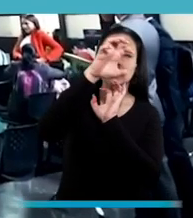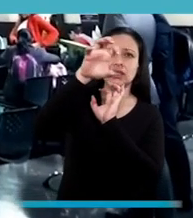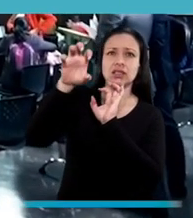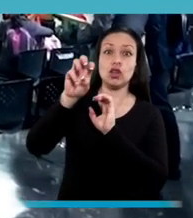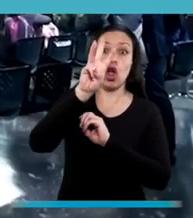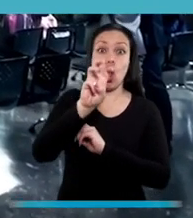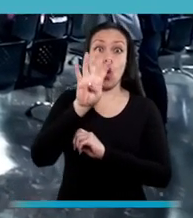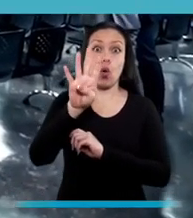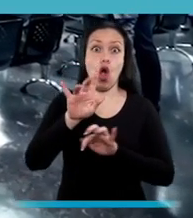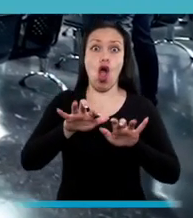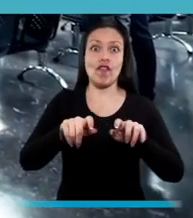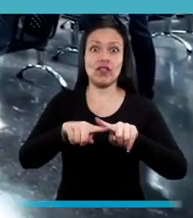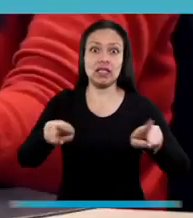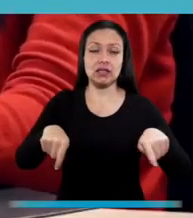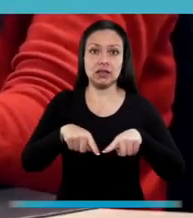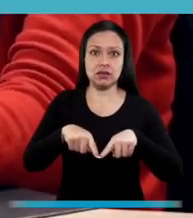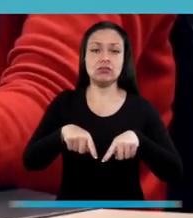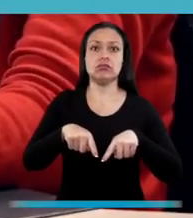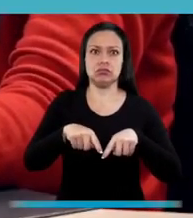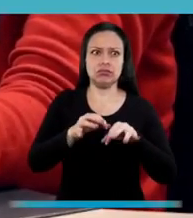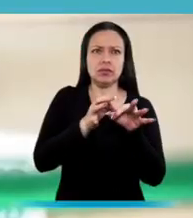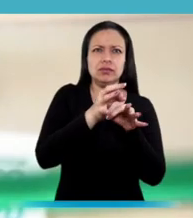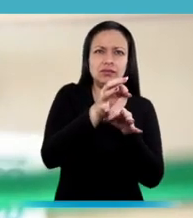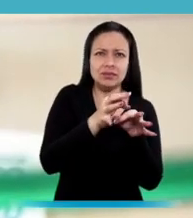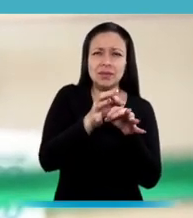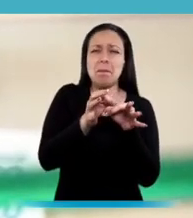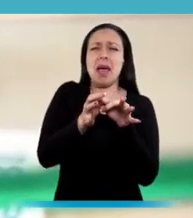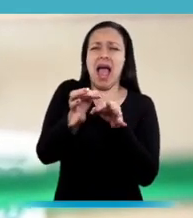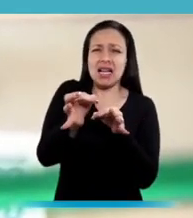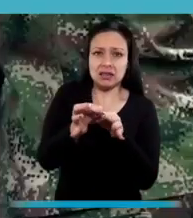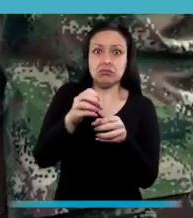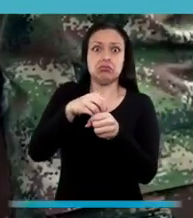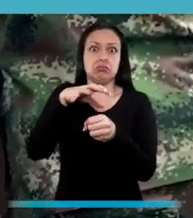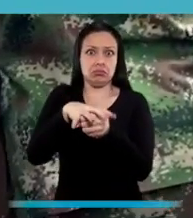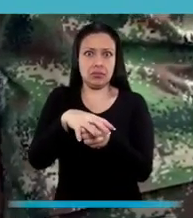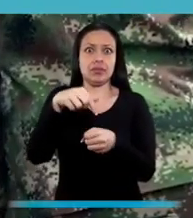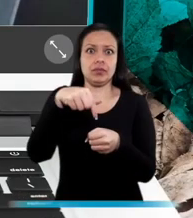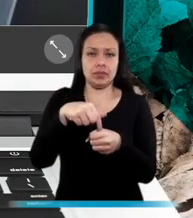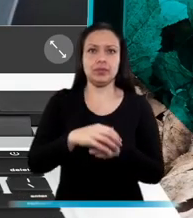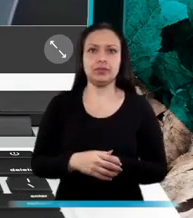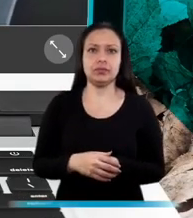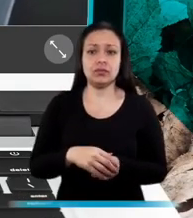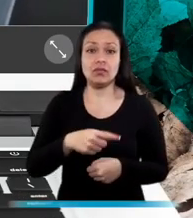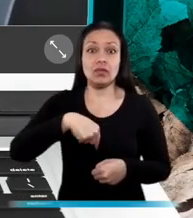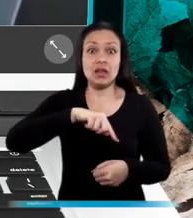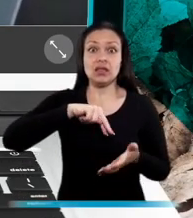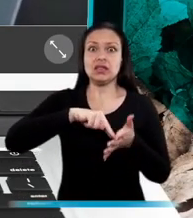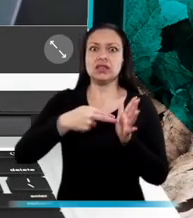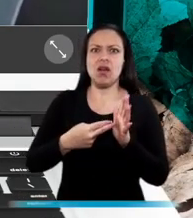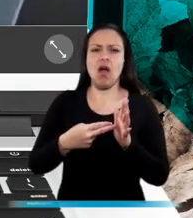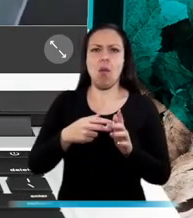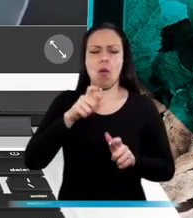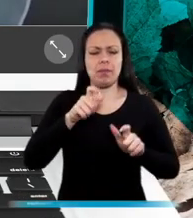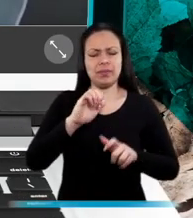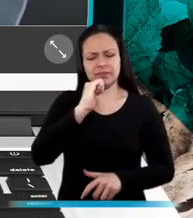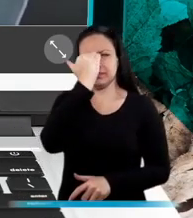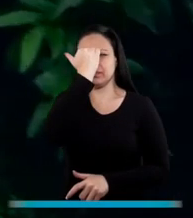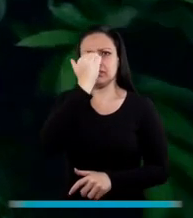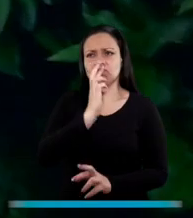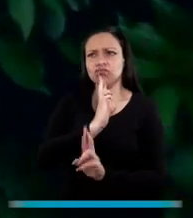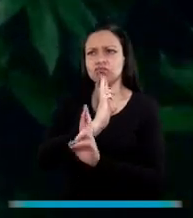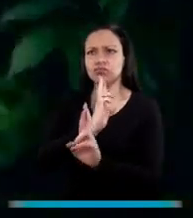84 oficinas en el territorio, oficinas regionales, provinciales y distritales, siendo los primeros en